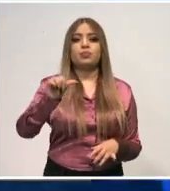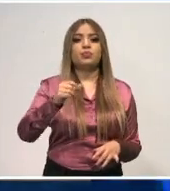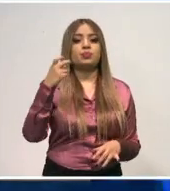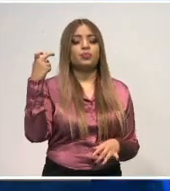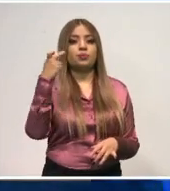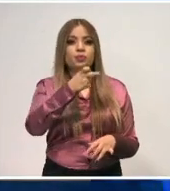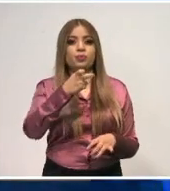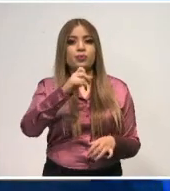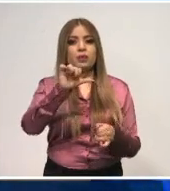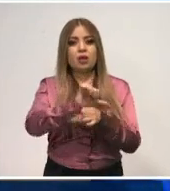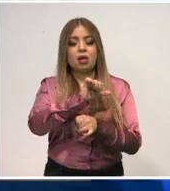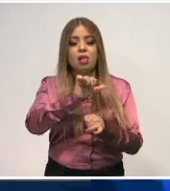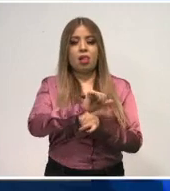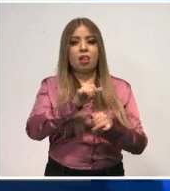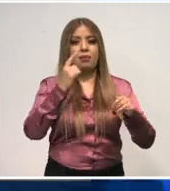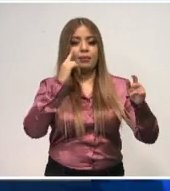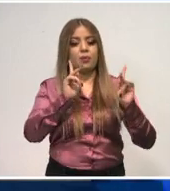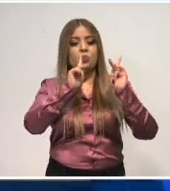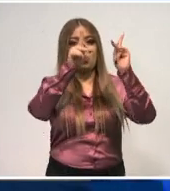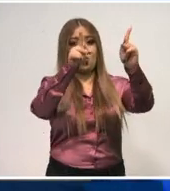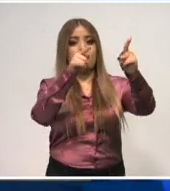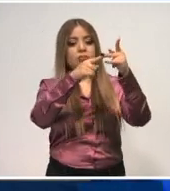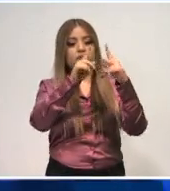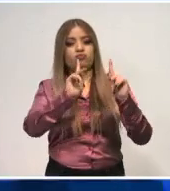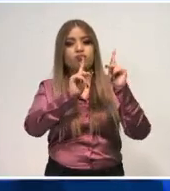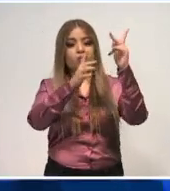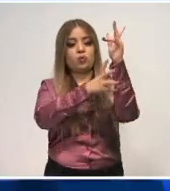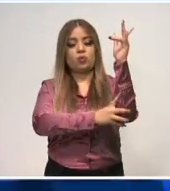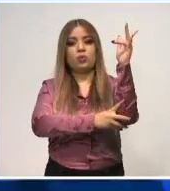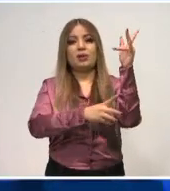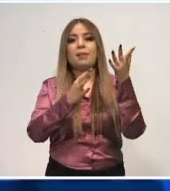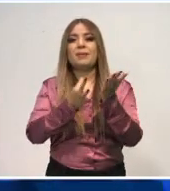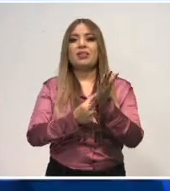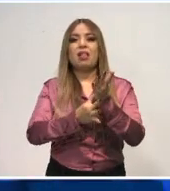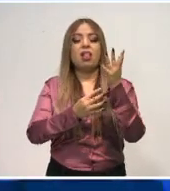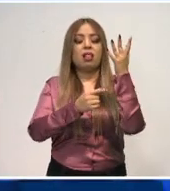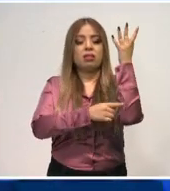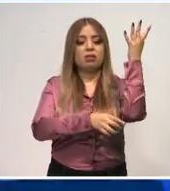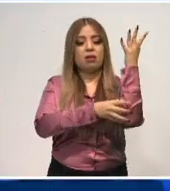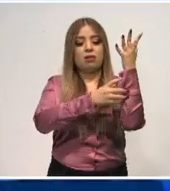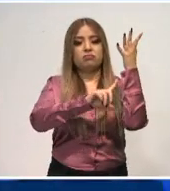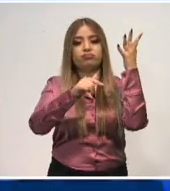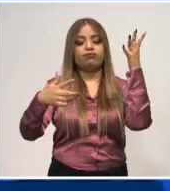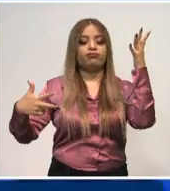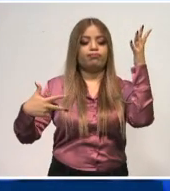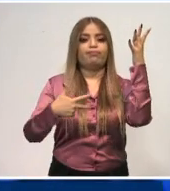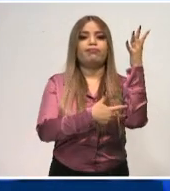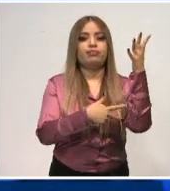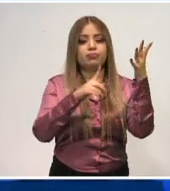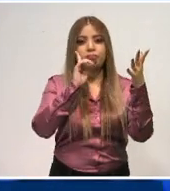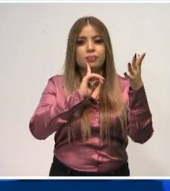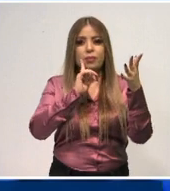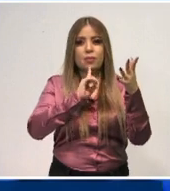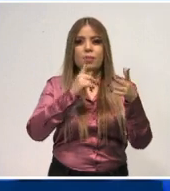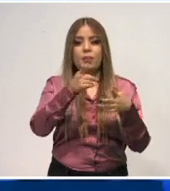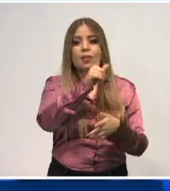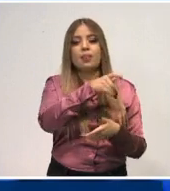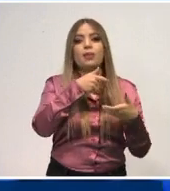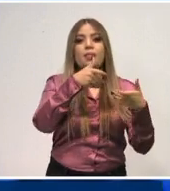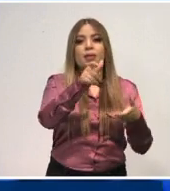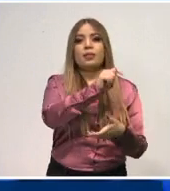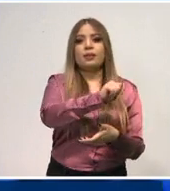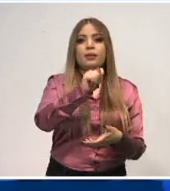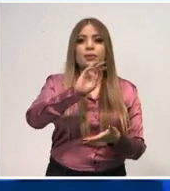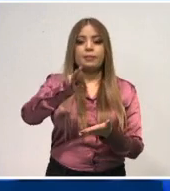el vehículo sobre la estructura de este puente peatonal sobre la carretera Torreón-Matamoros. Y también, bueno, pues de manera